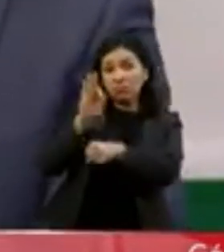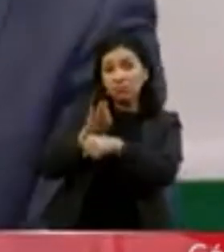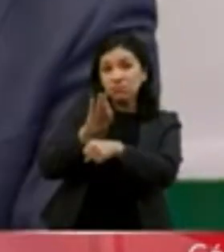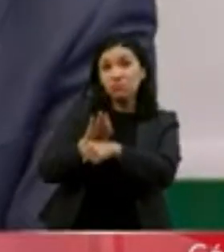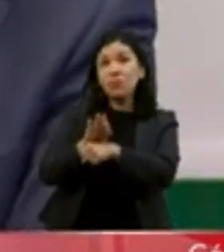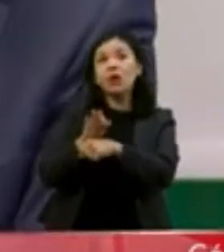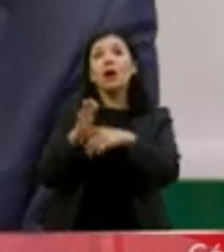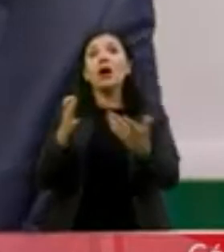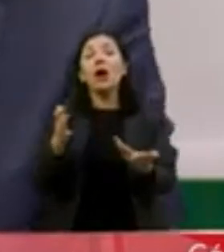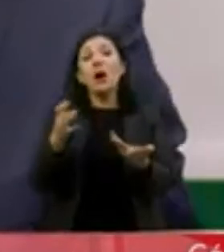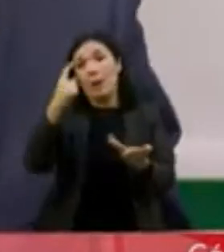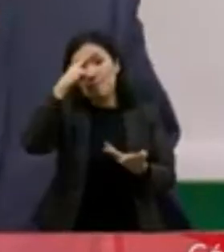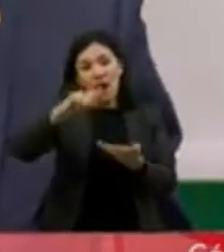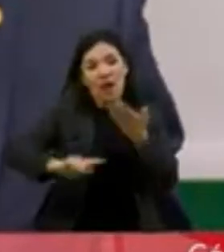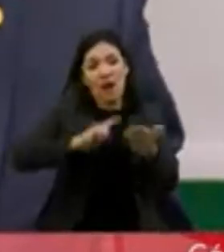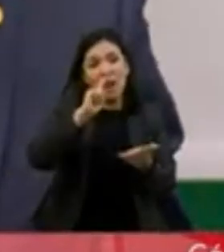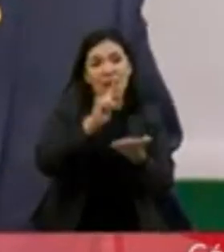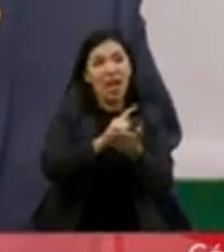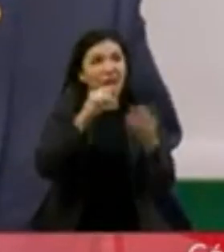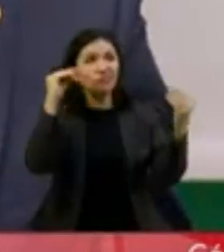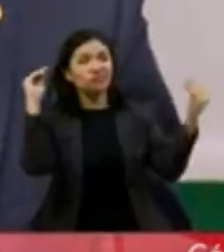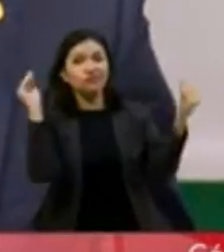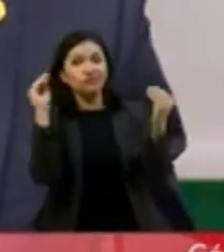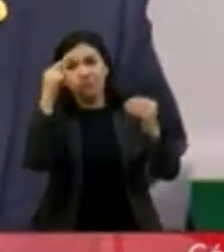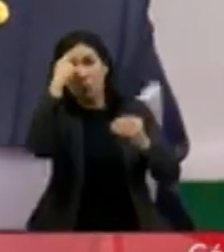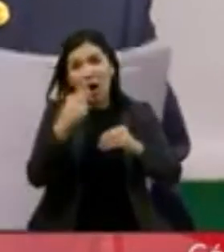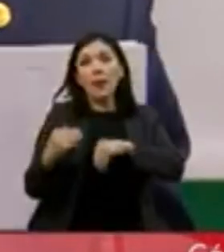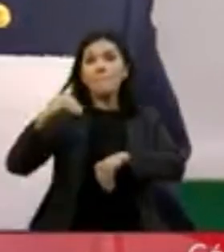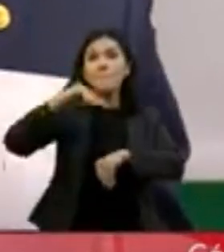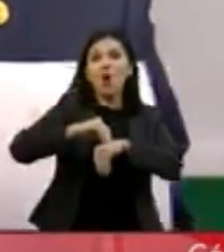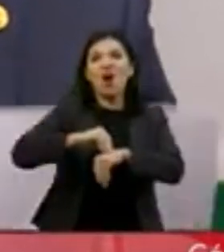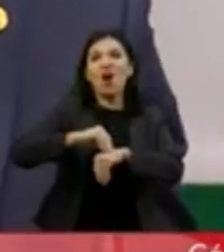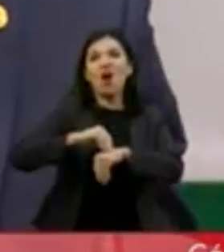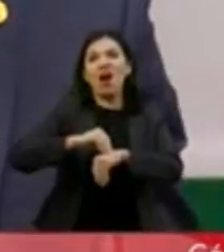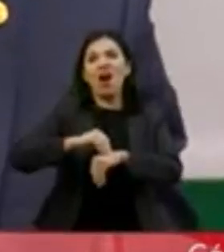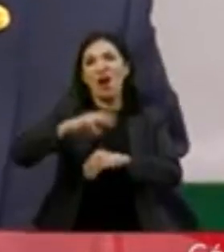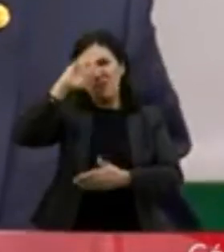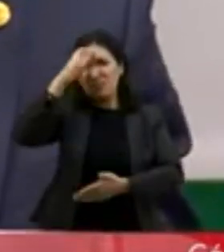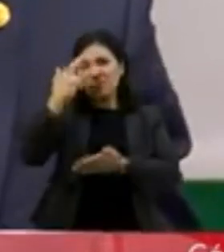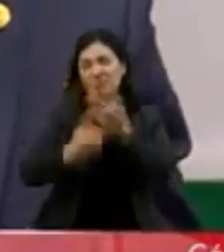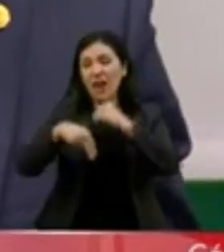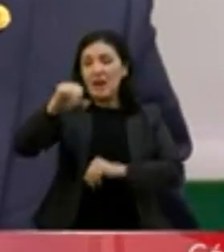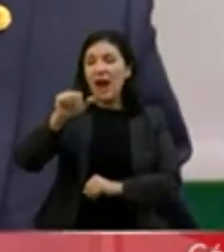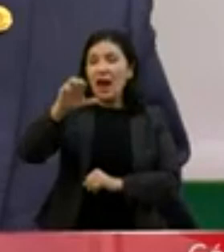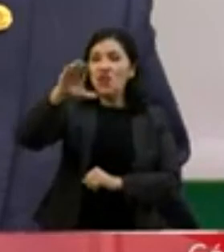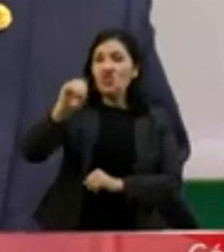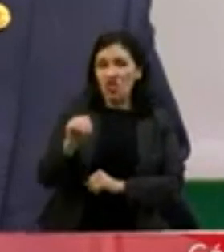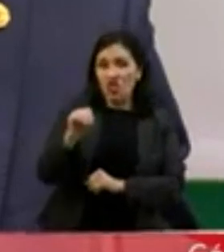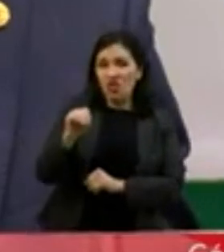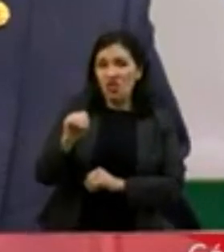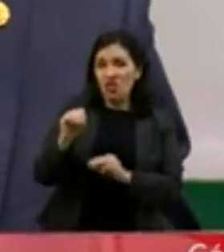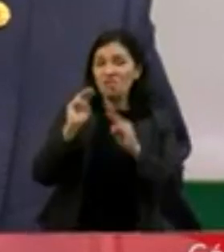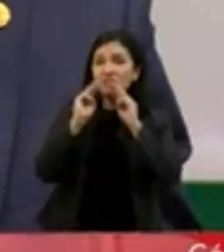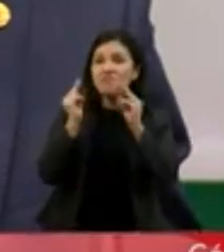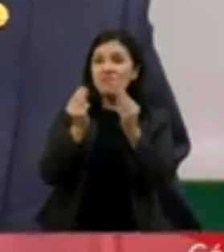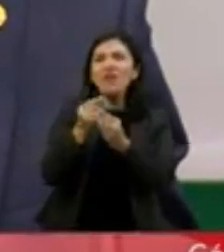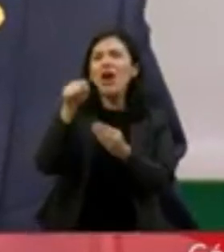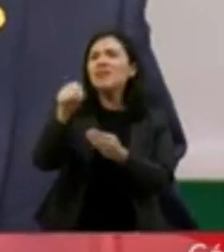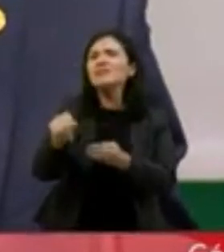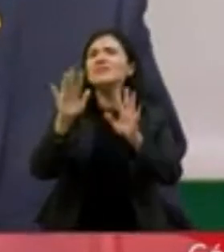de legislar para establecer el delito de de narcoterrorismo Pues el terrorismo está